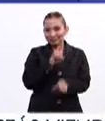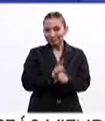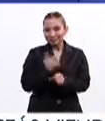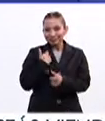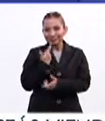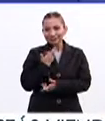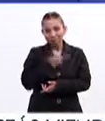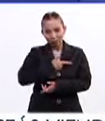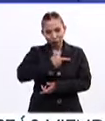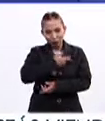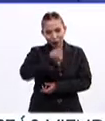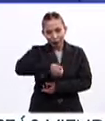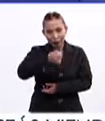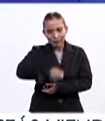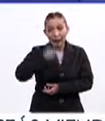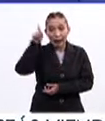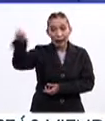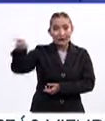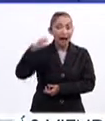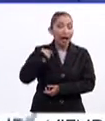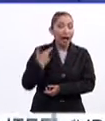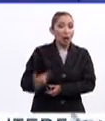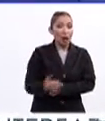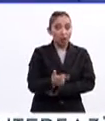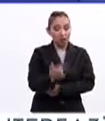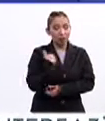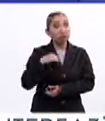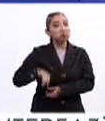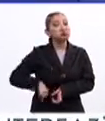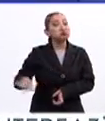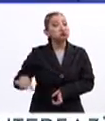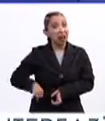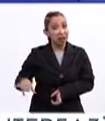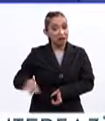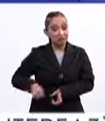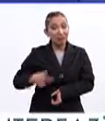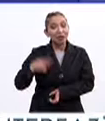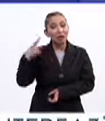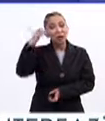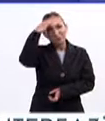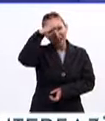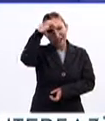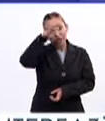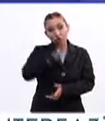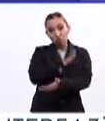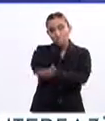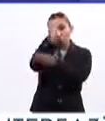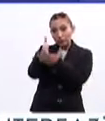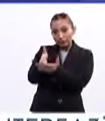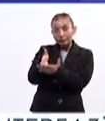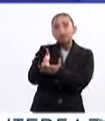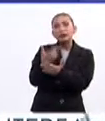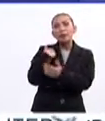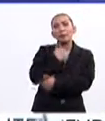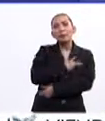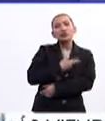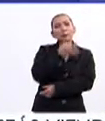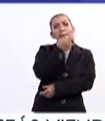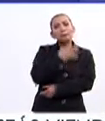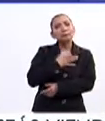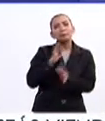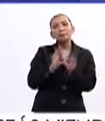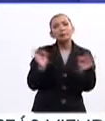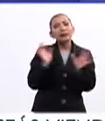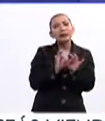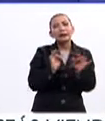días, es un gusto saludarte hasta León, Guanajuato. Pues interesante esta experiencia en la cual tuviste acceso. Nos gustaría que nos dijeras